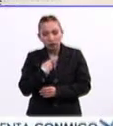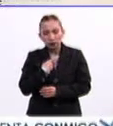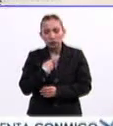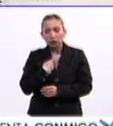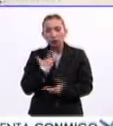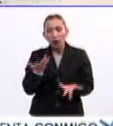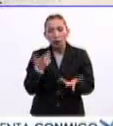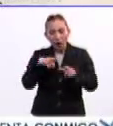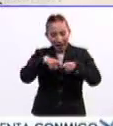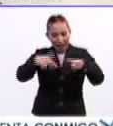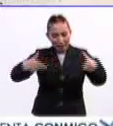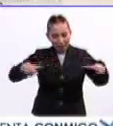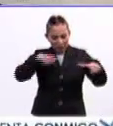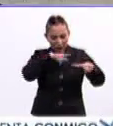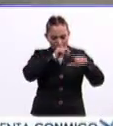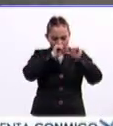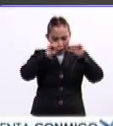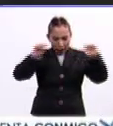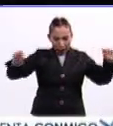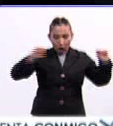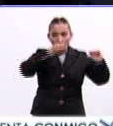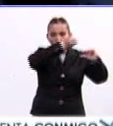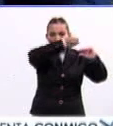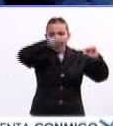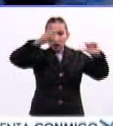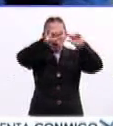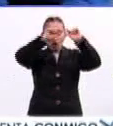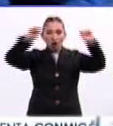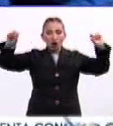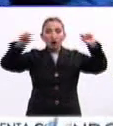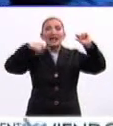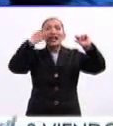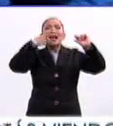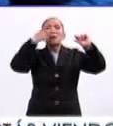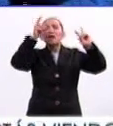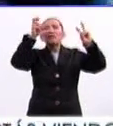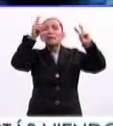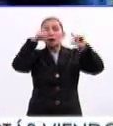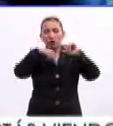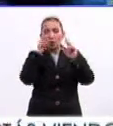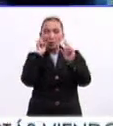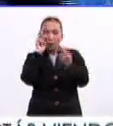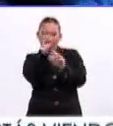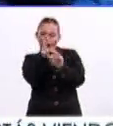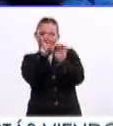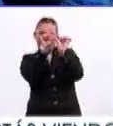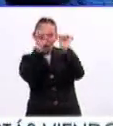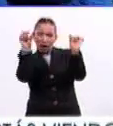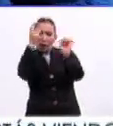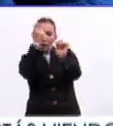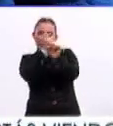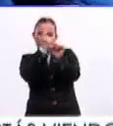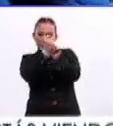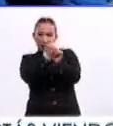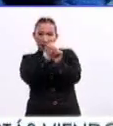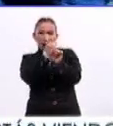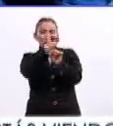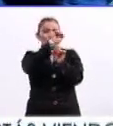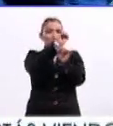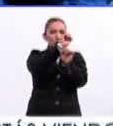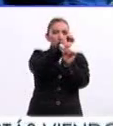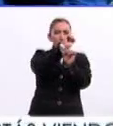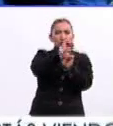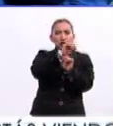gramaticalmente, digamos, la oración, o sea, de lo que Sor Juana está hablando. Yo siempre les digo, hay que identificar, como en la primaria, Oraciones, claro. Sujeto, verbo y predicado. Si tenemos sujeto,